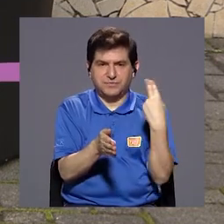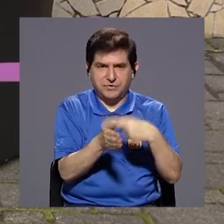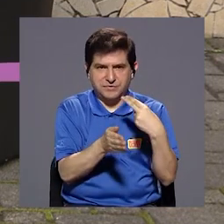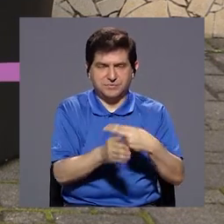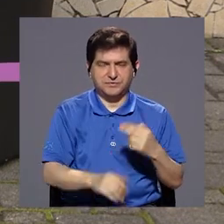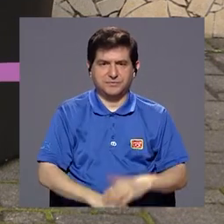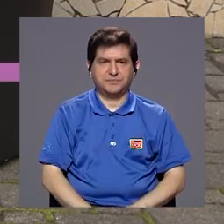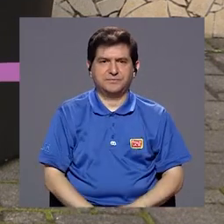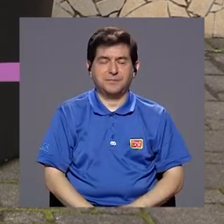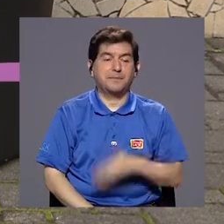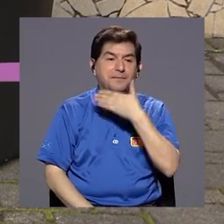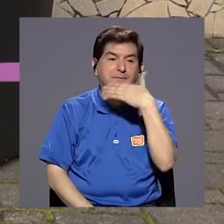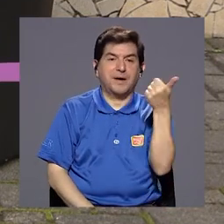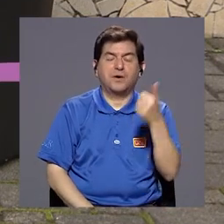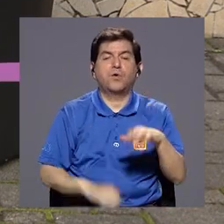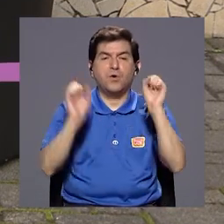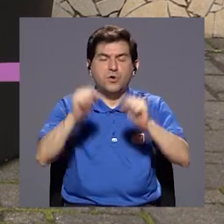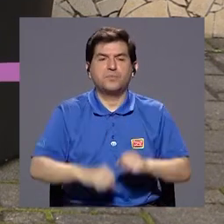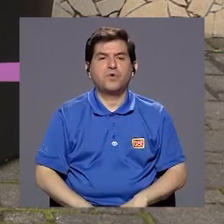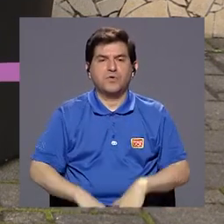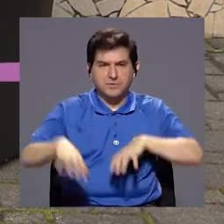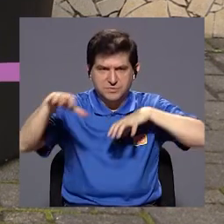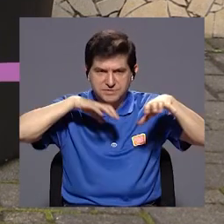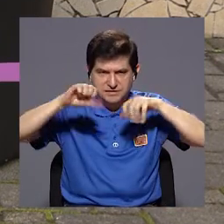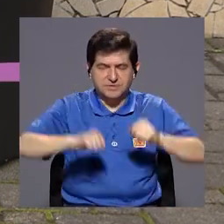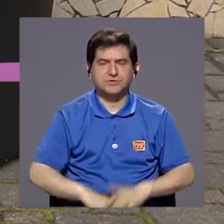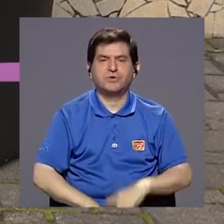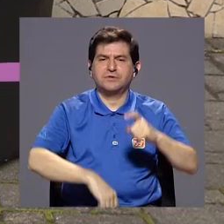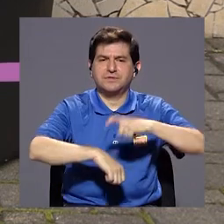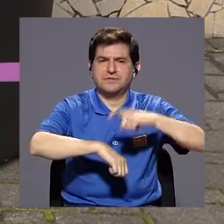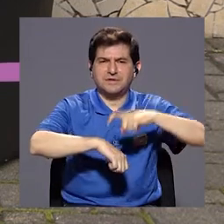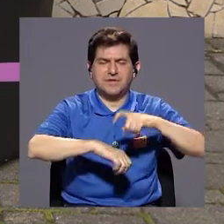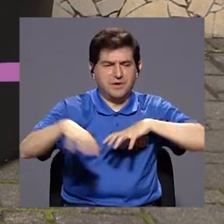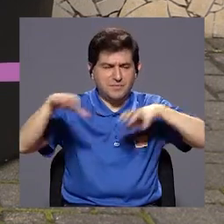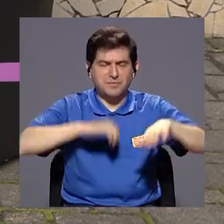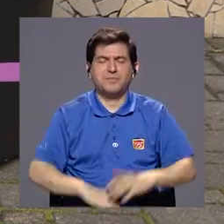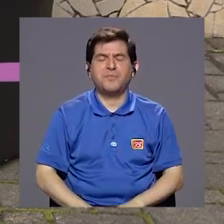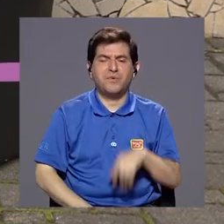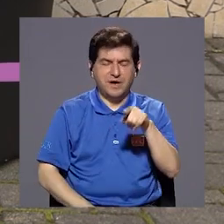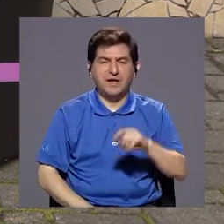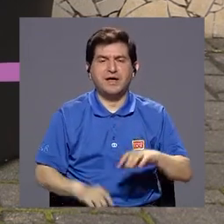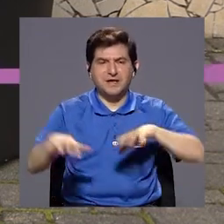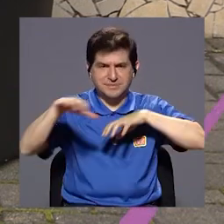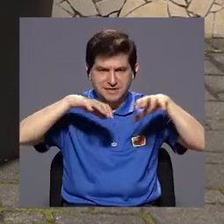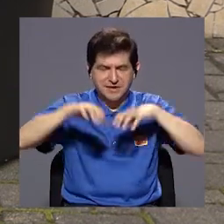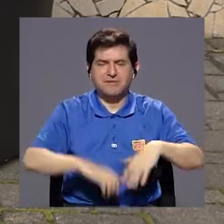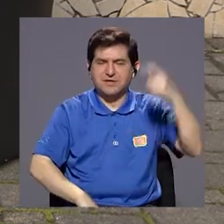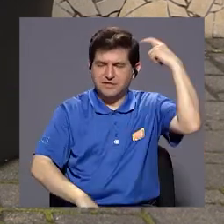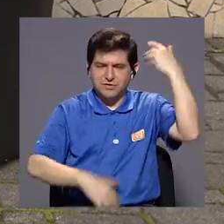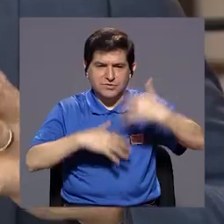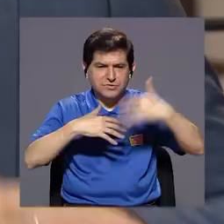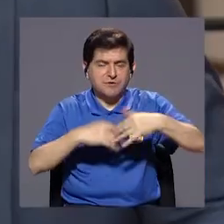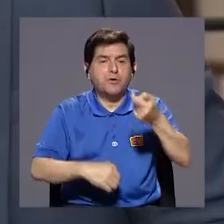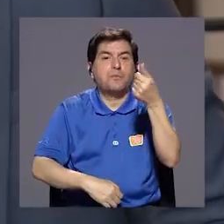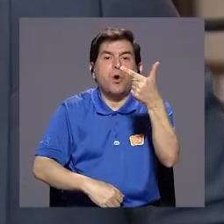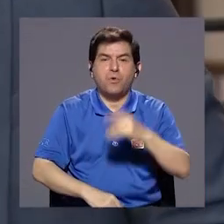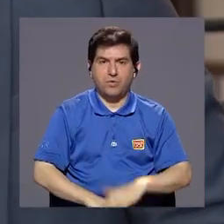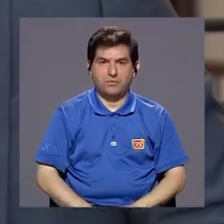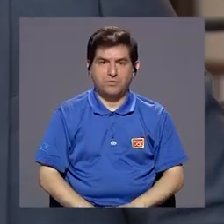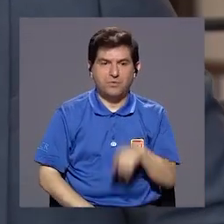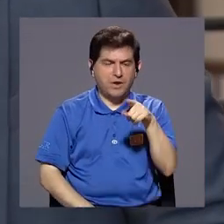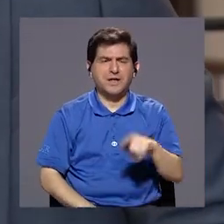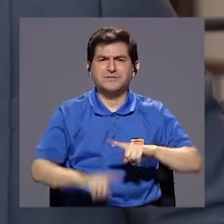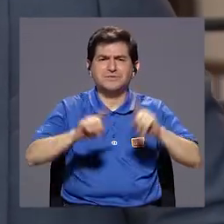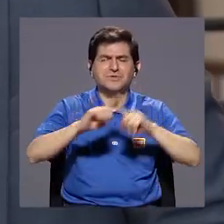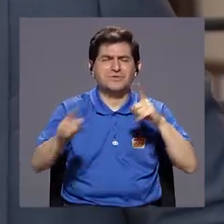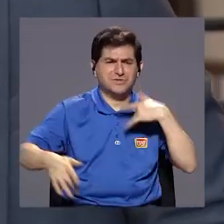hospital, es mejor, porque podemos actuar. Y el tiempo para actuar en un evento cerebrovascular es un tiempo corto. Entonces, estos